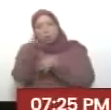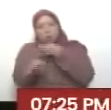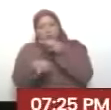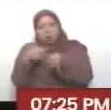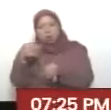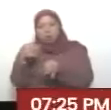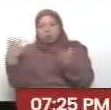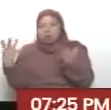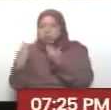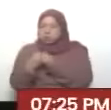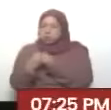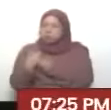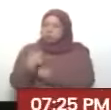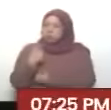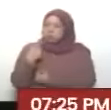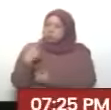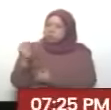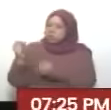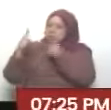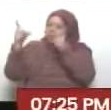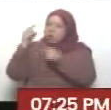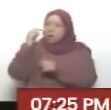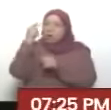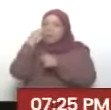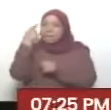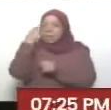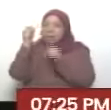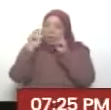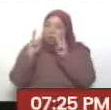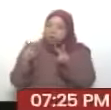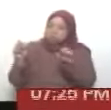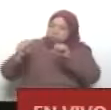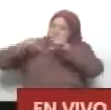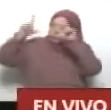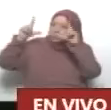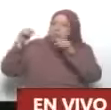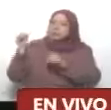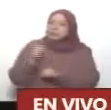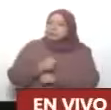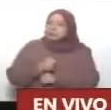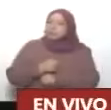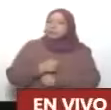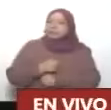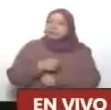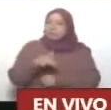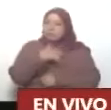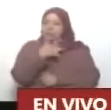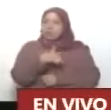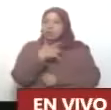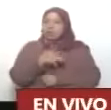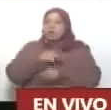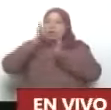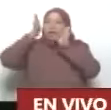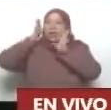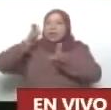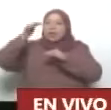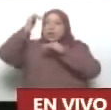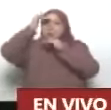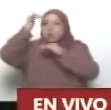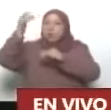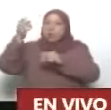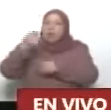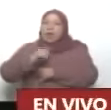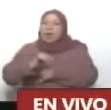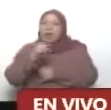compañeros del equipo. La mirada de la gente me tiene impresionado. La mirada de atención, el brillo que la gente